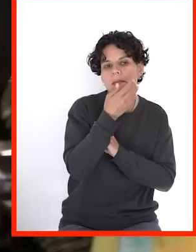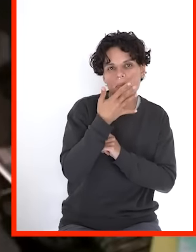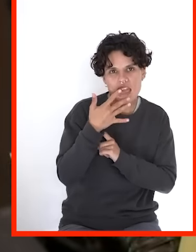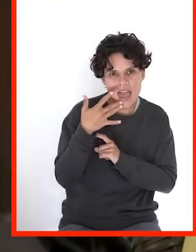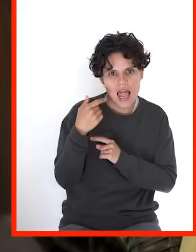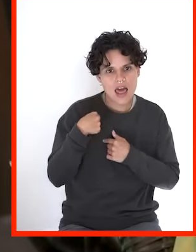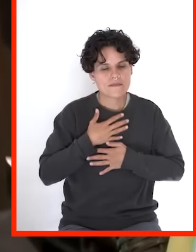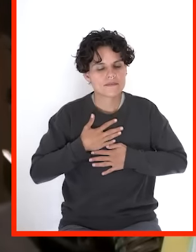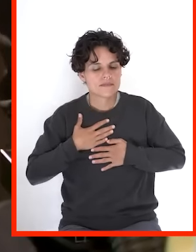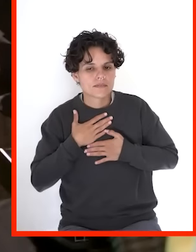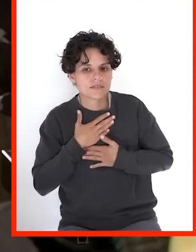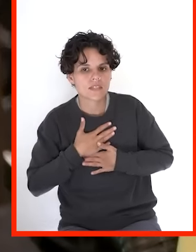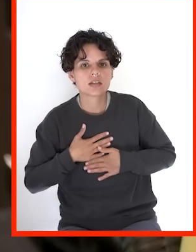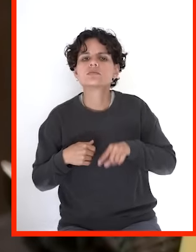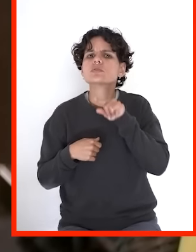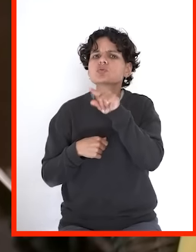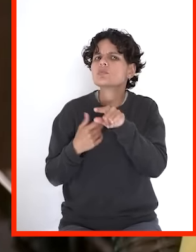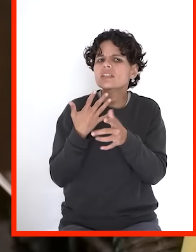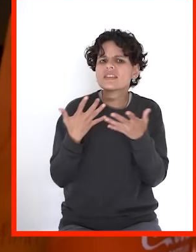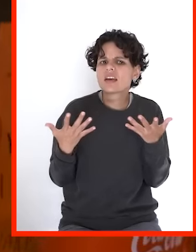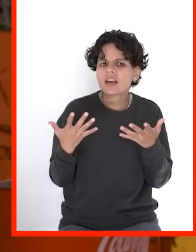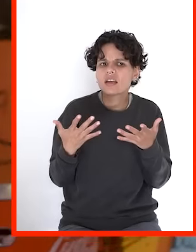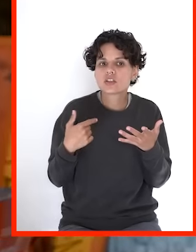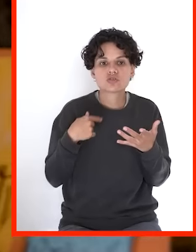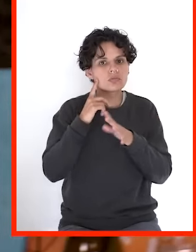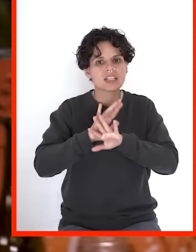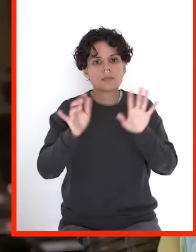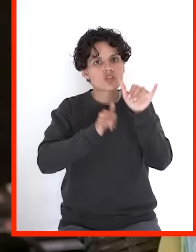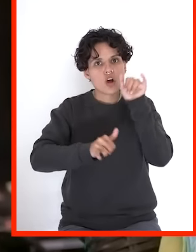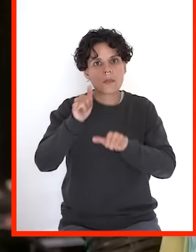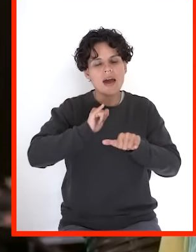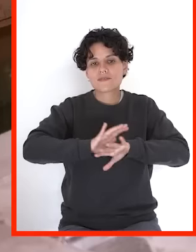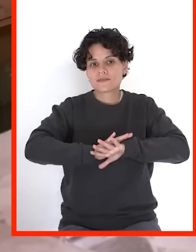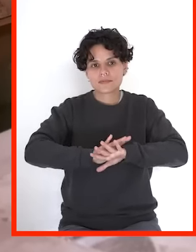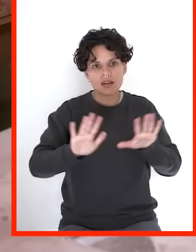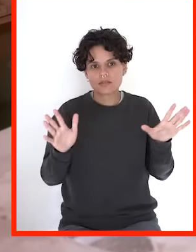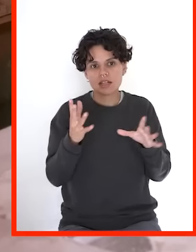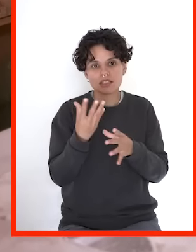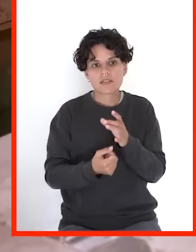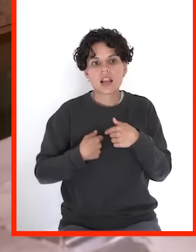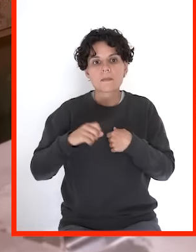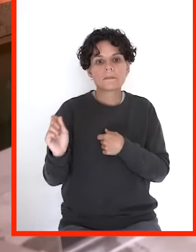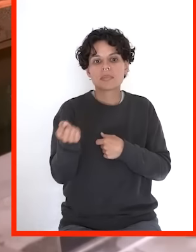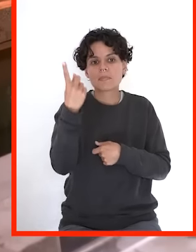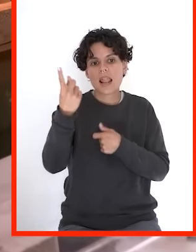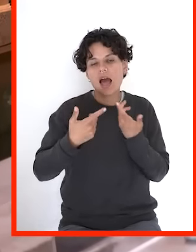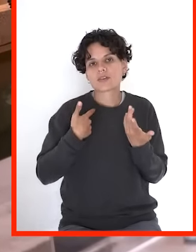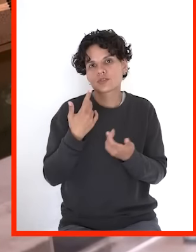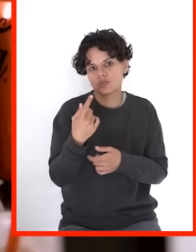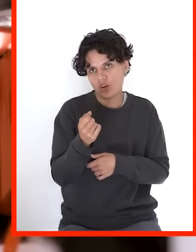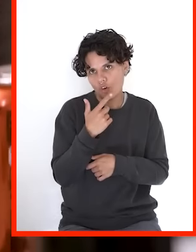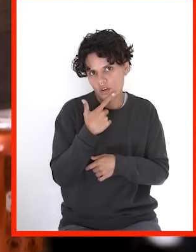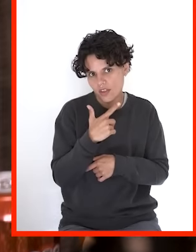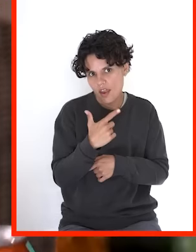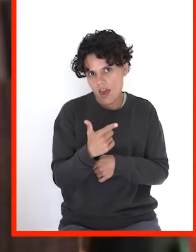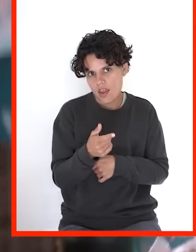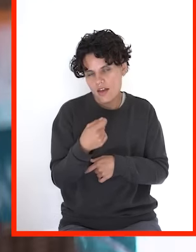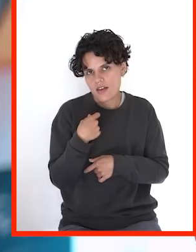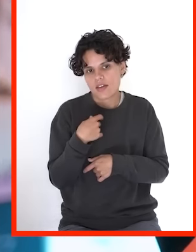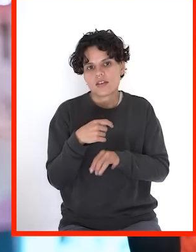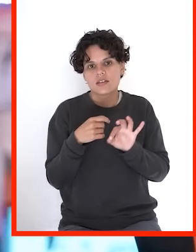no. Sí. Espectacular. ¿Y tú qué tomáis? ¿Tú qué tomáis? Yo dejé de tomar, ¿ah? Porque estoy con la primera ordinaria del programa. Y íbamos tan bien. Puta, perdóname.